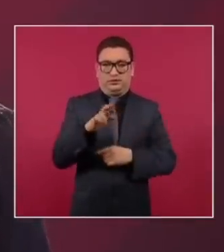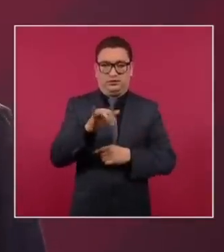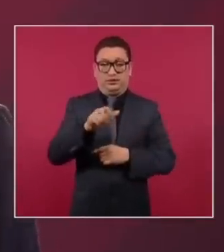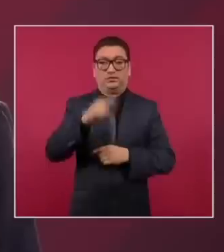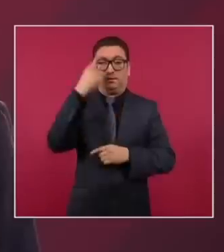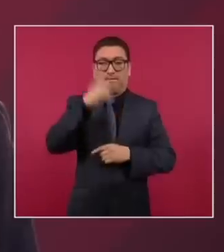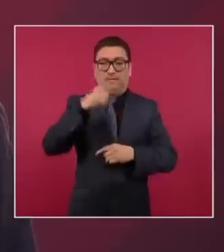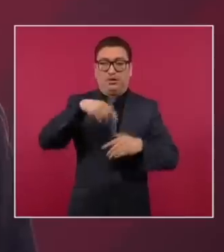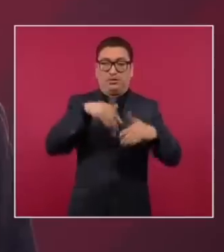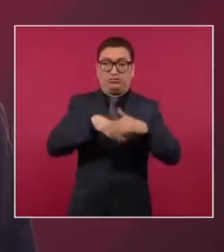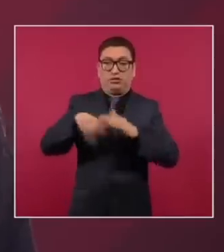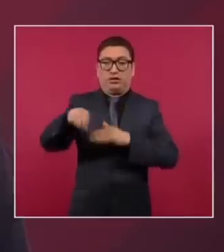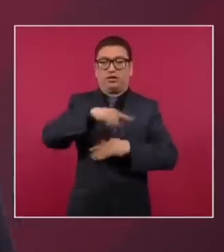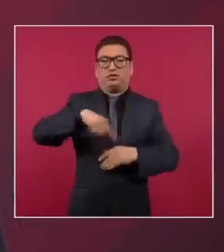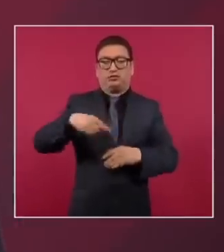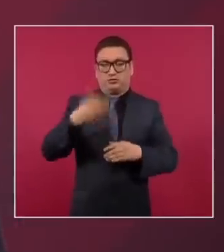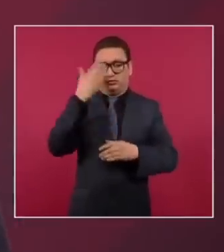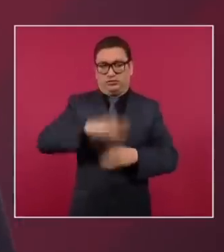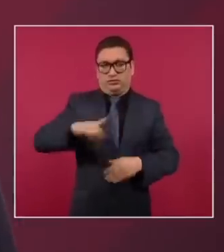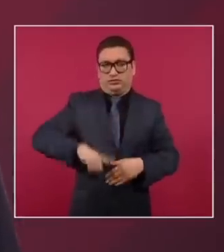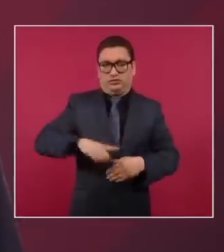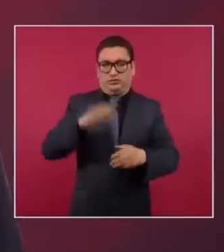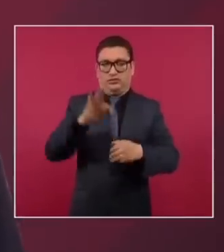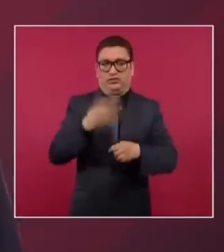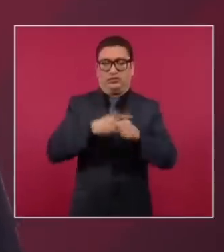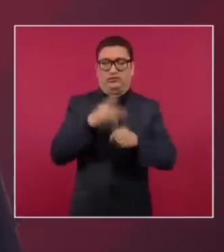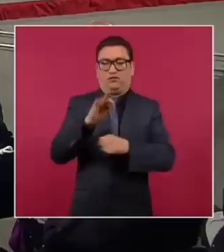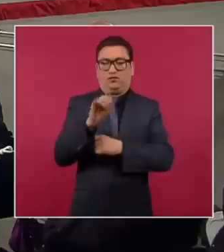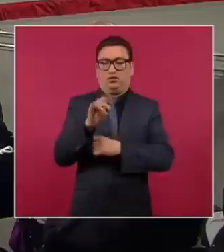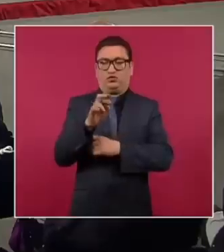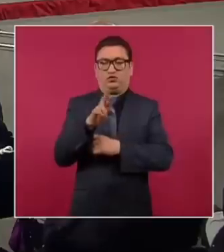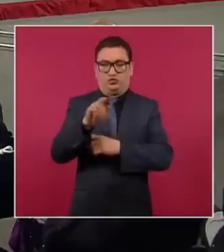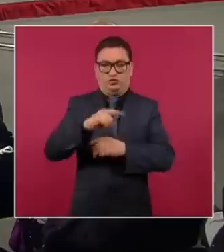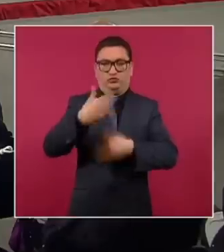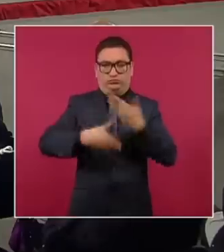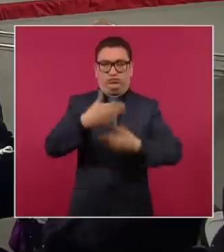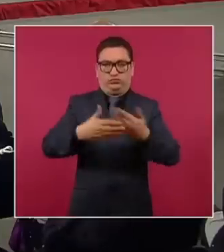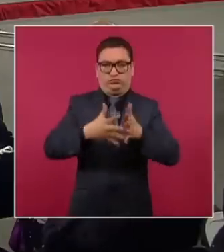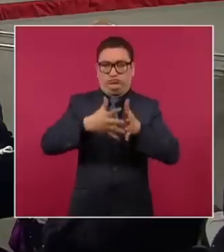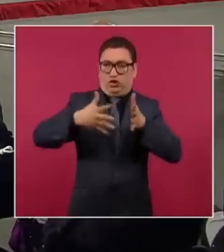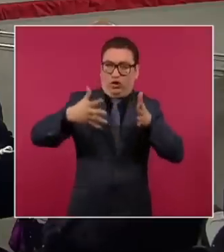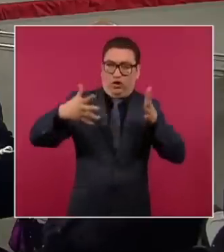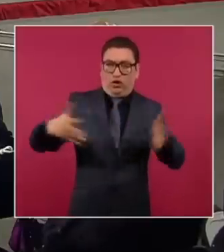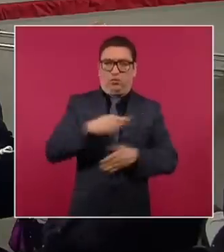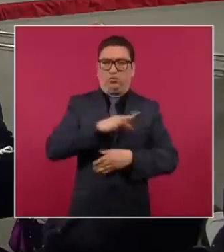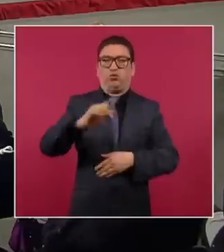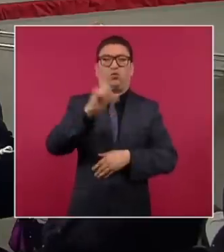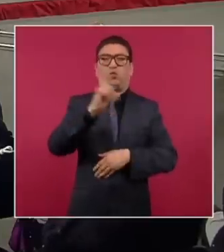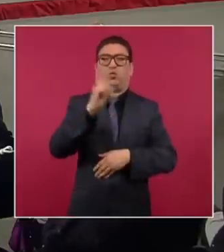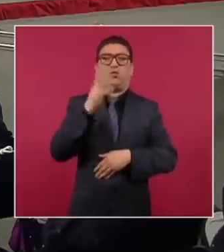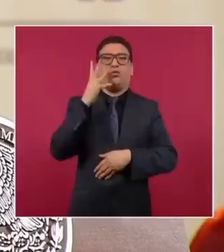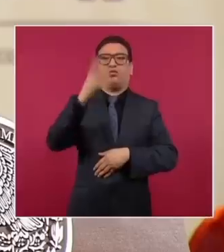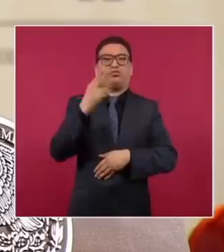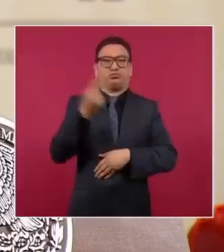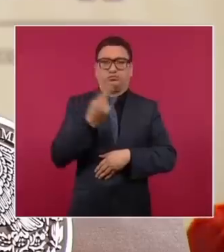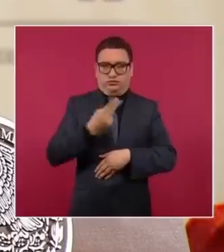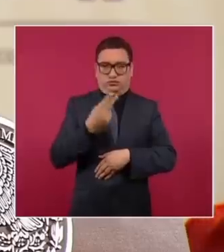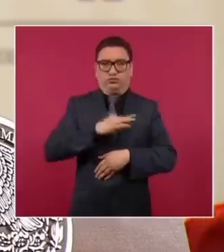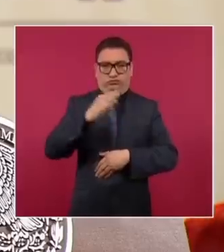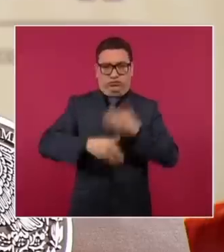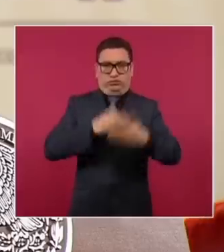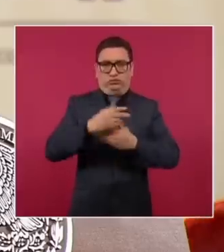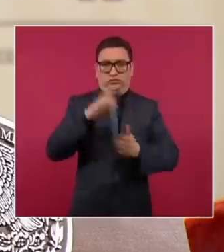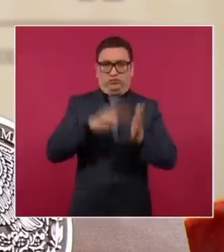plan que se tiene con el gobierno federal y con Fonatur, pueda crecer lo necesario en el momento que así se necesite para el